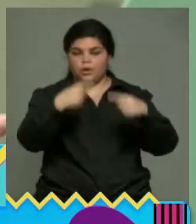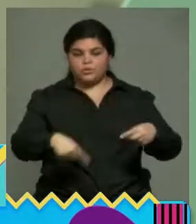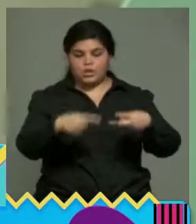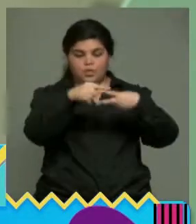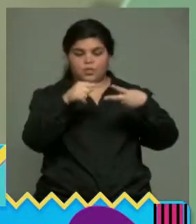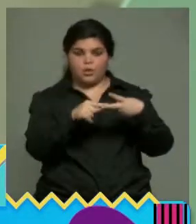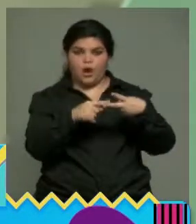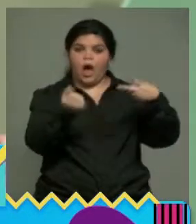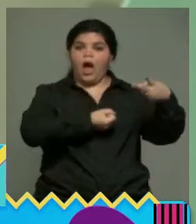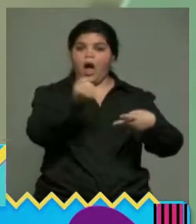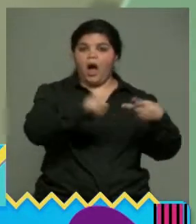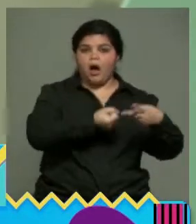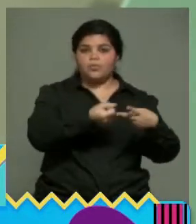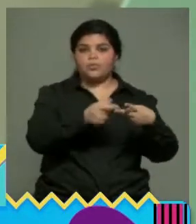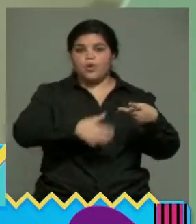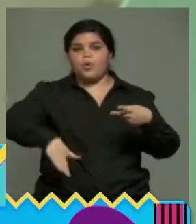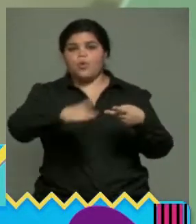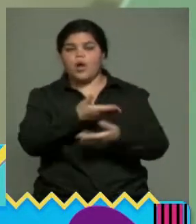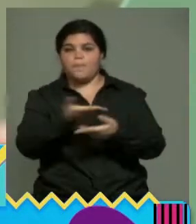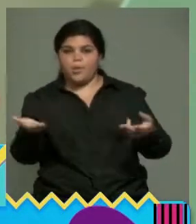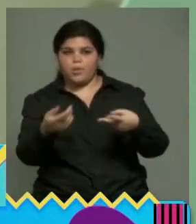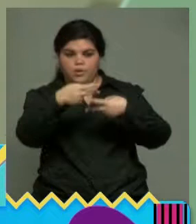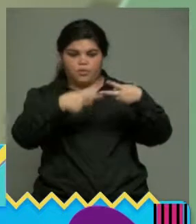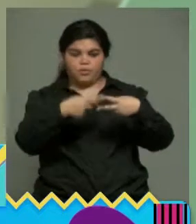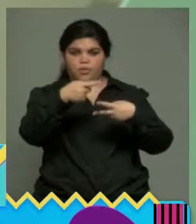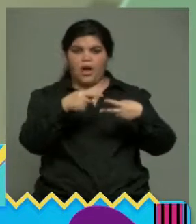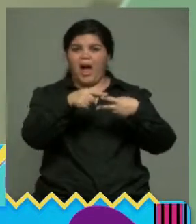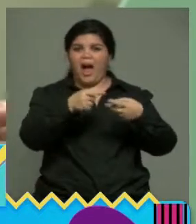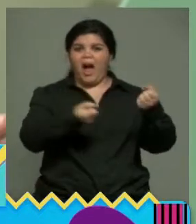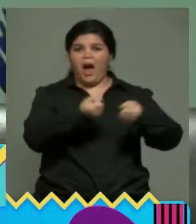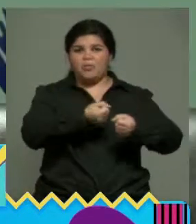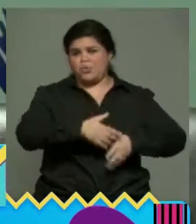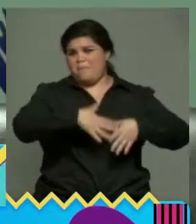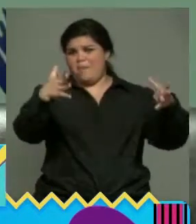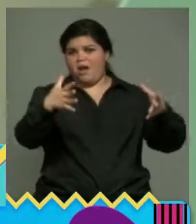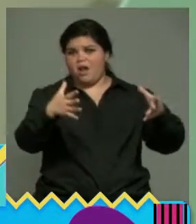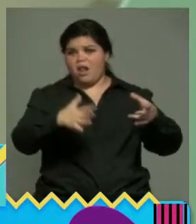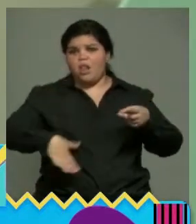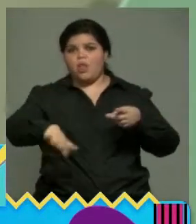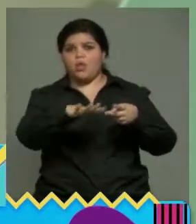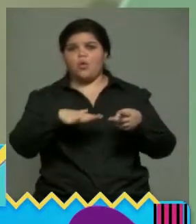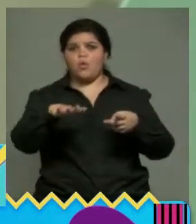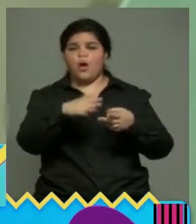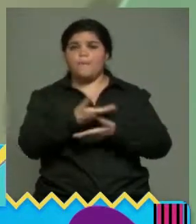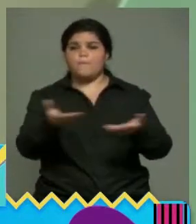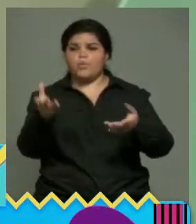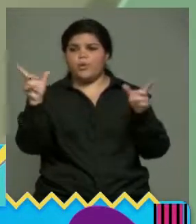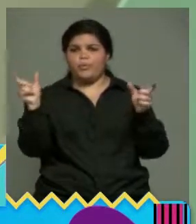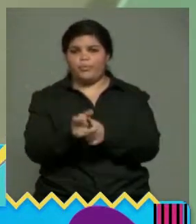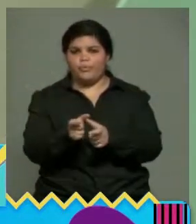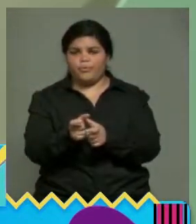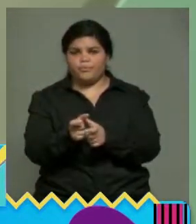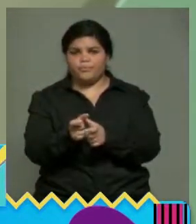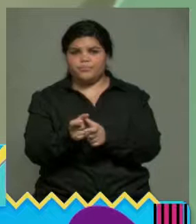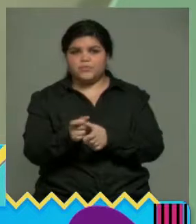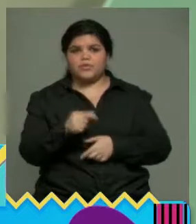los automóviles y el espacio público. Los automóviles cada vez son más, el espacio público cada vez más escaso. Entonces,